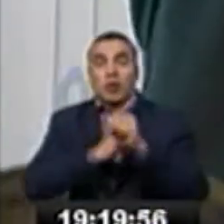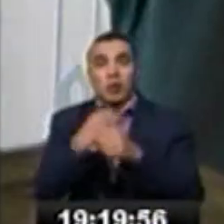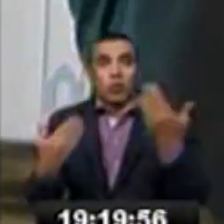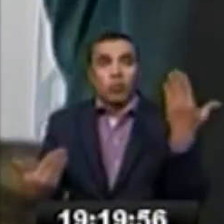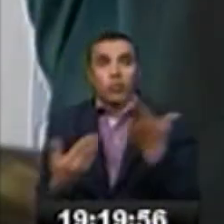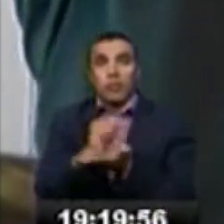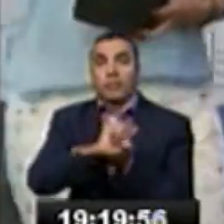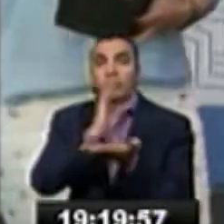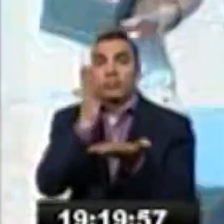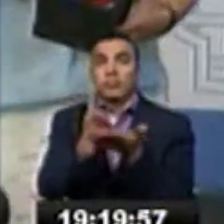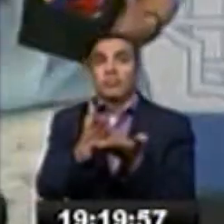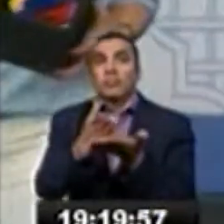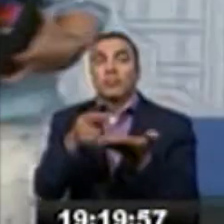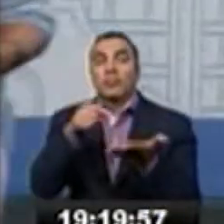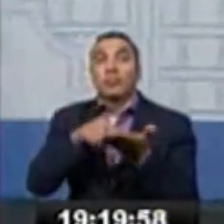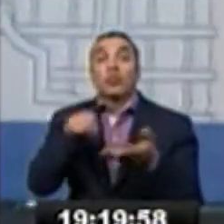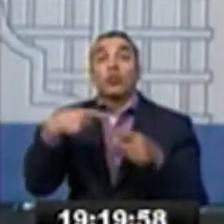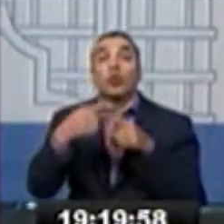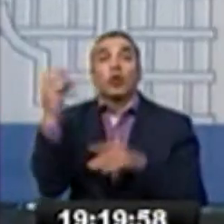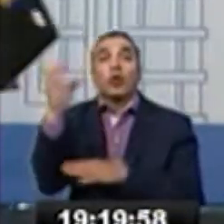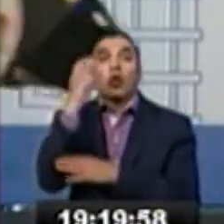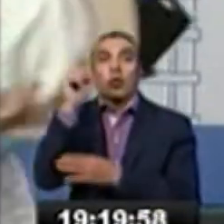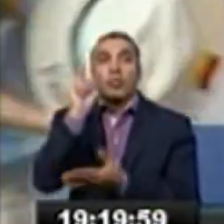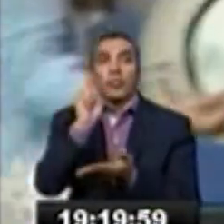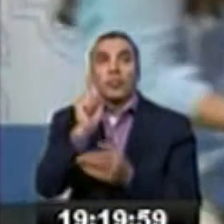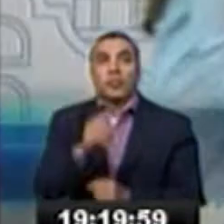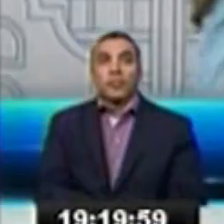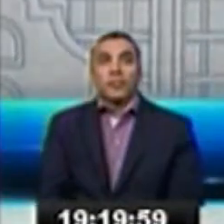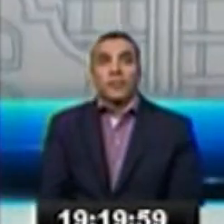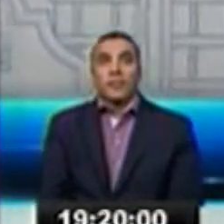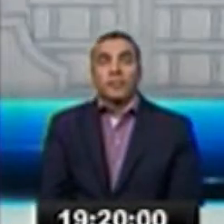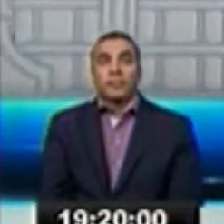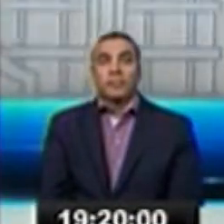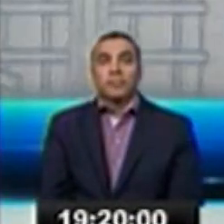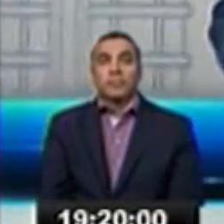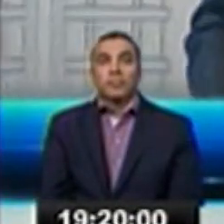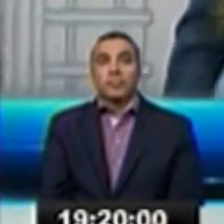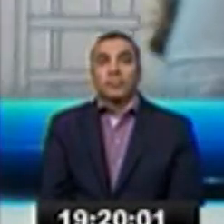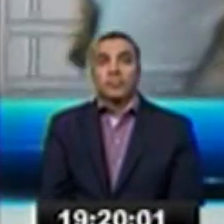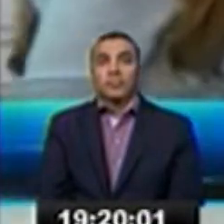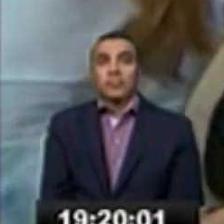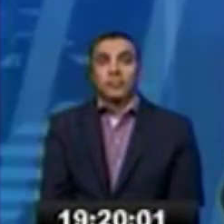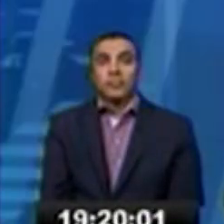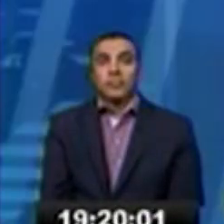Asamblea a cumplirse en Barranquilla, Colombia. Walter Villarreal, TC Televisión.